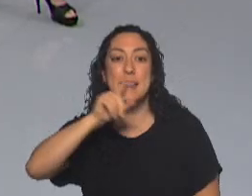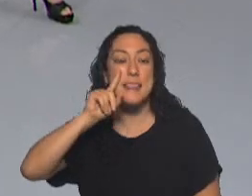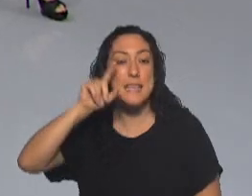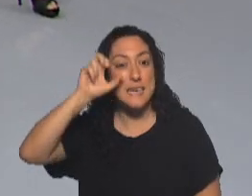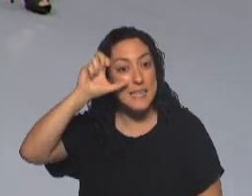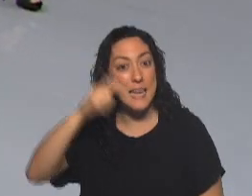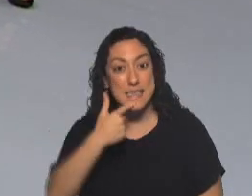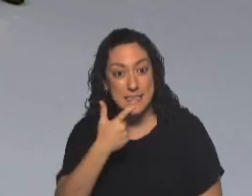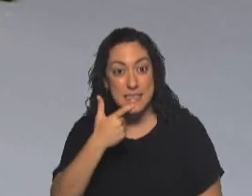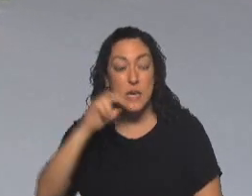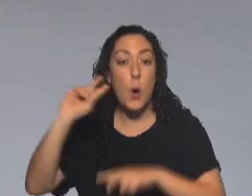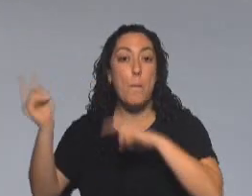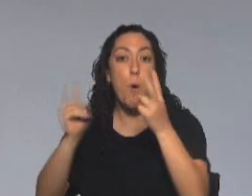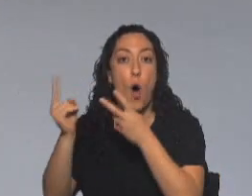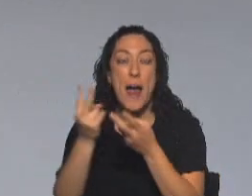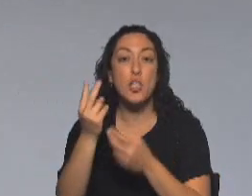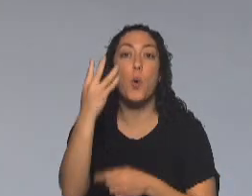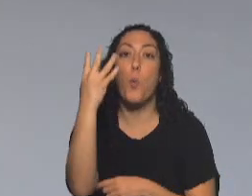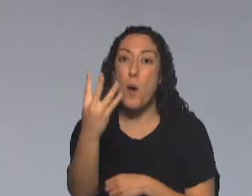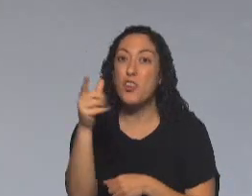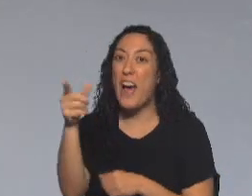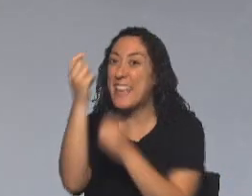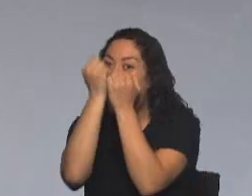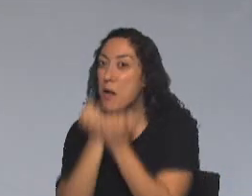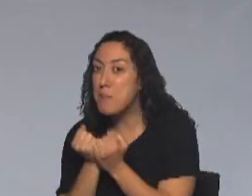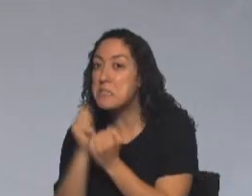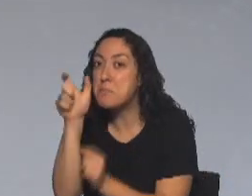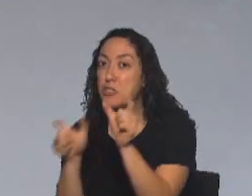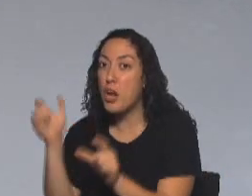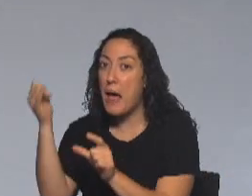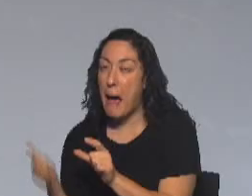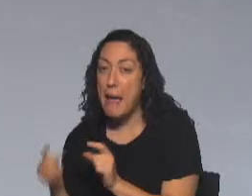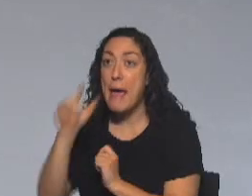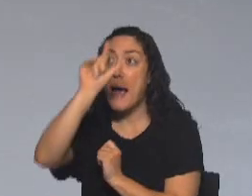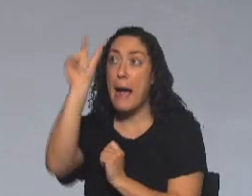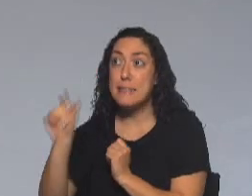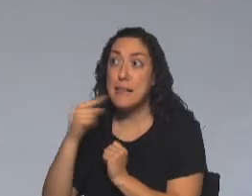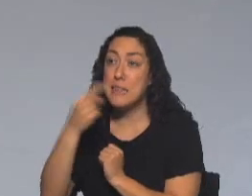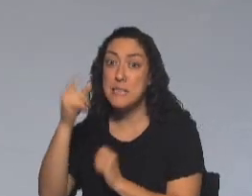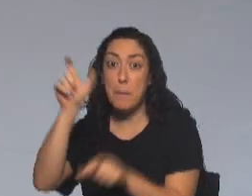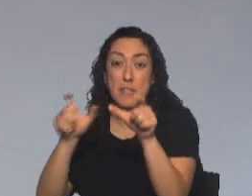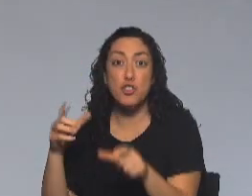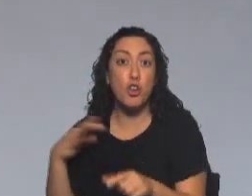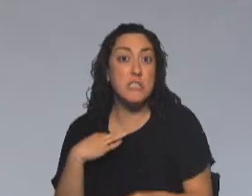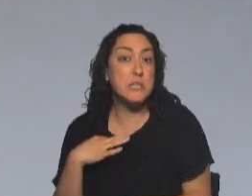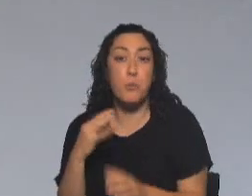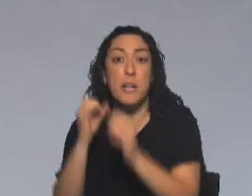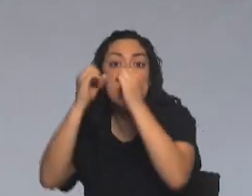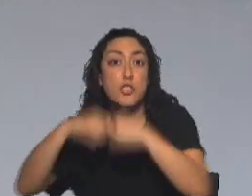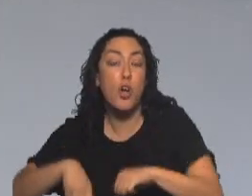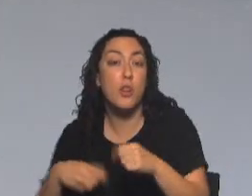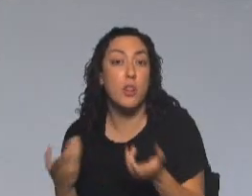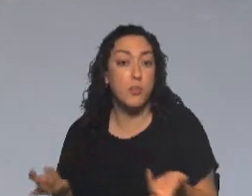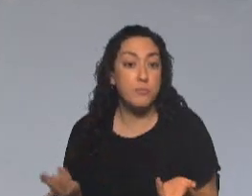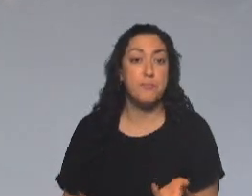es que en ese lugar había miembros del Hamas. Lo que dicen desde Gaza es que había civiles refugiándose. Otro ataque